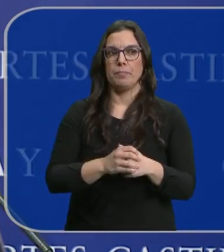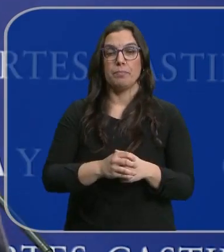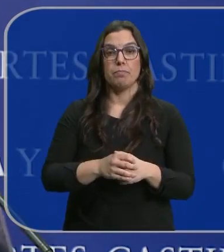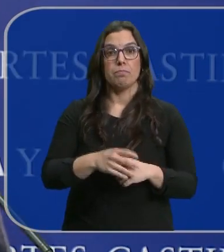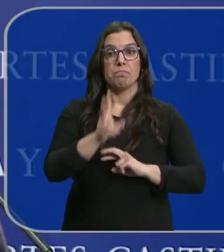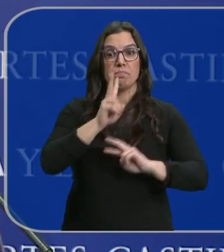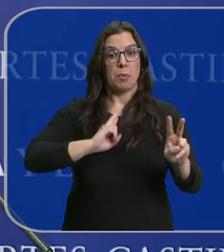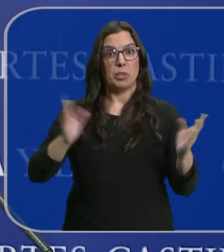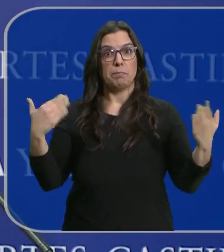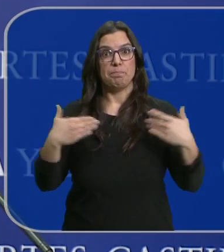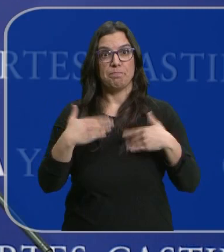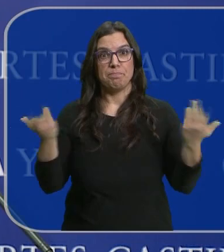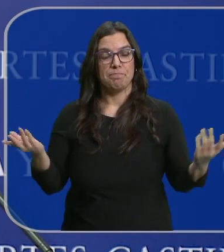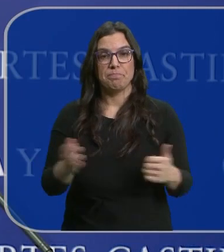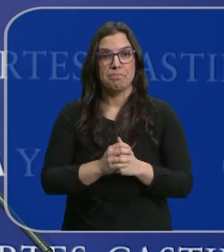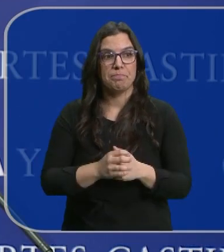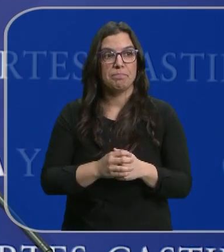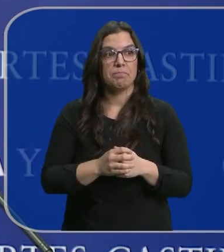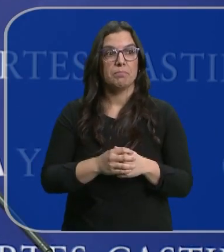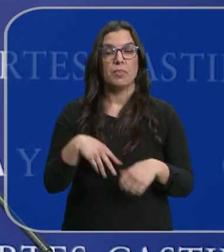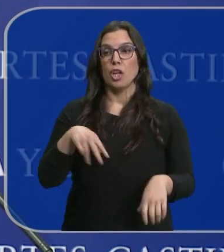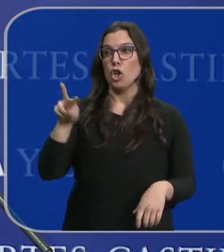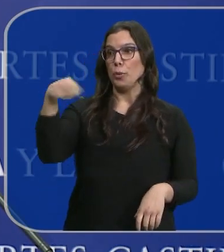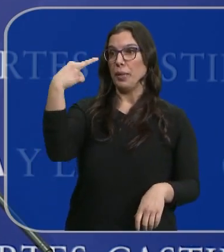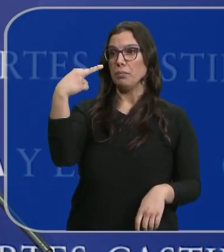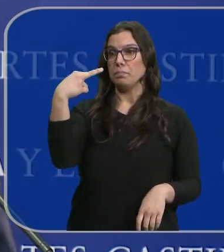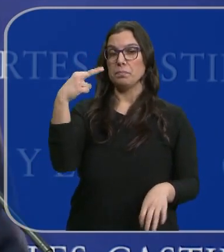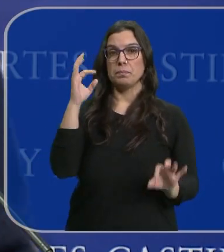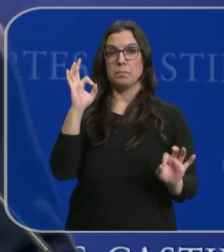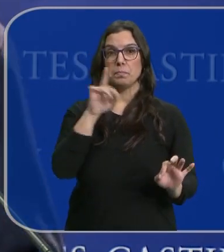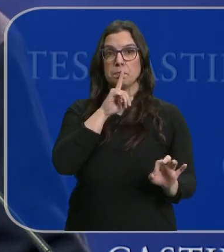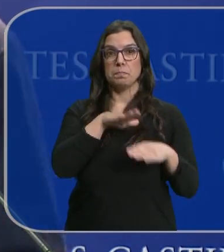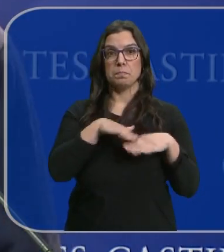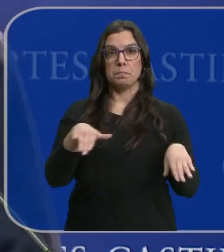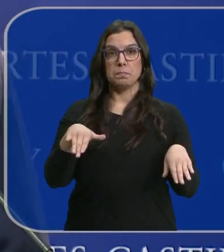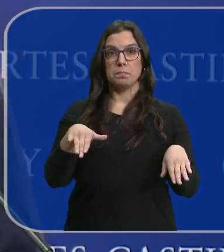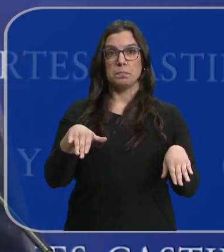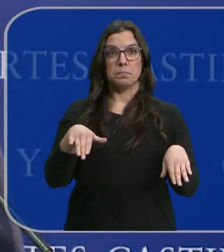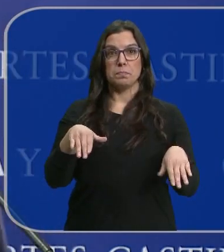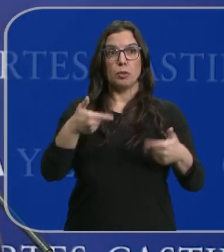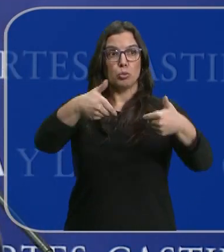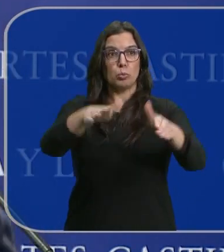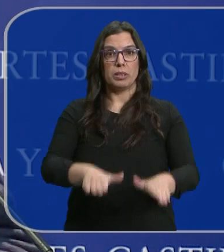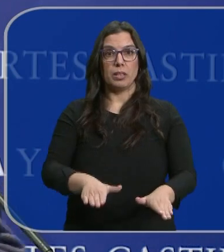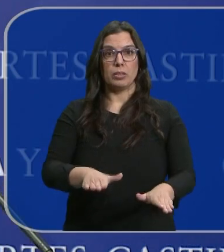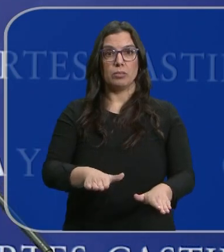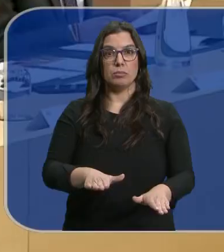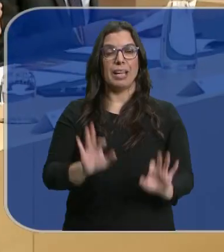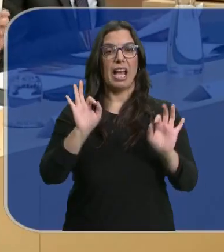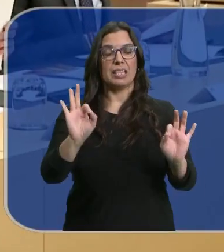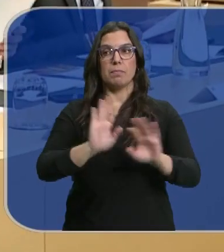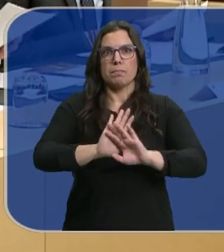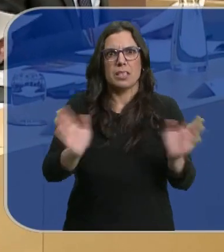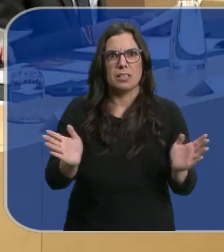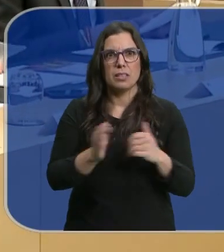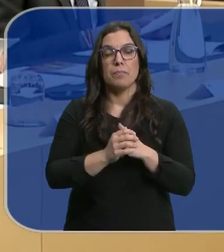tenemos respuesta. Nos miran muy circunspecto, se calla y se suspende la reunión. Ya está, esto es lo que hay.